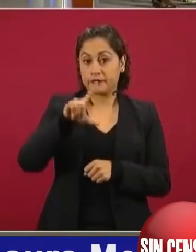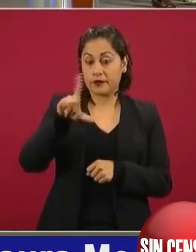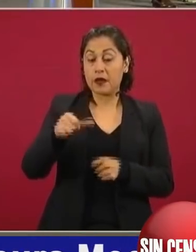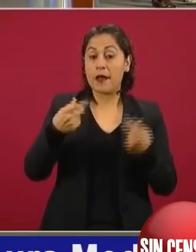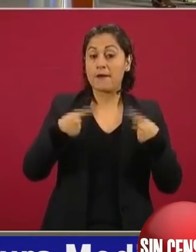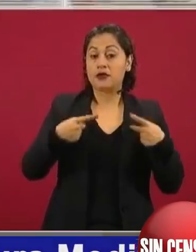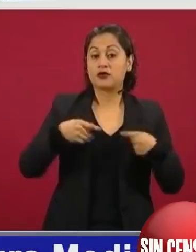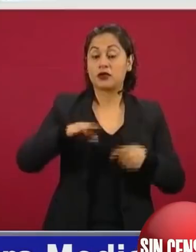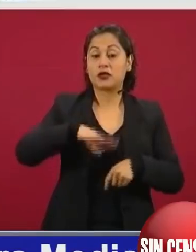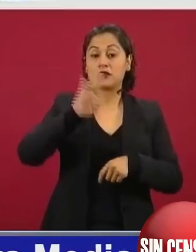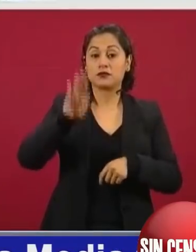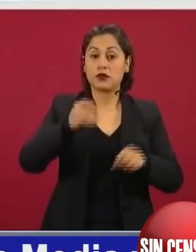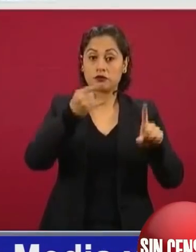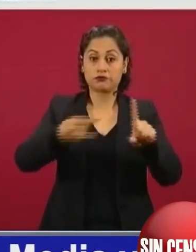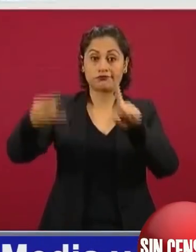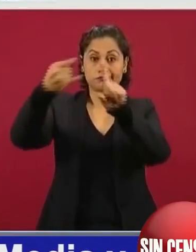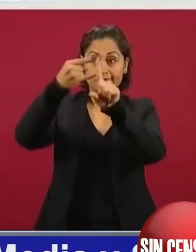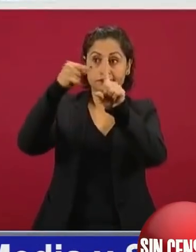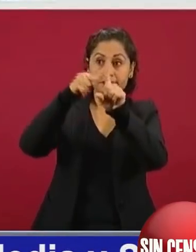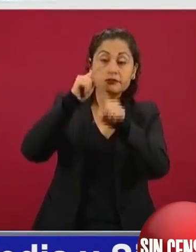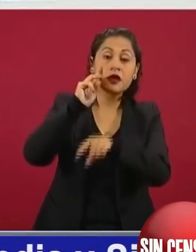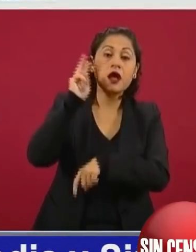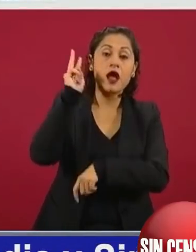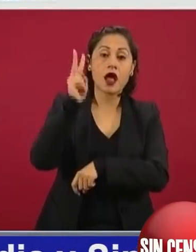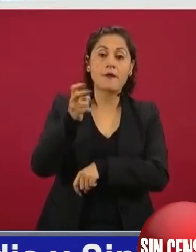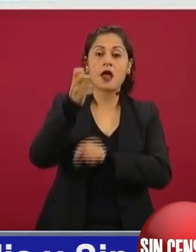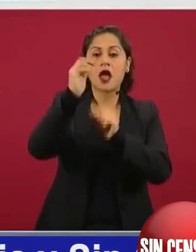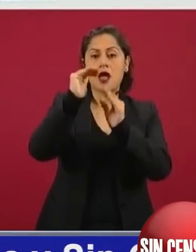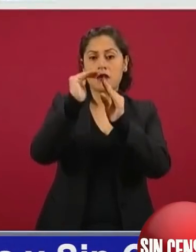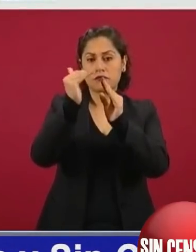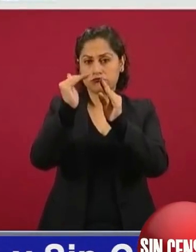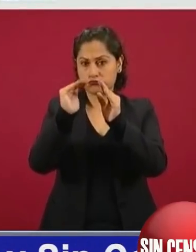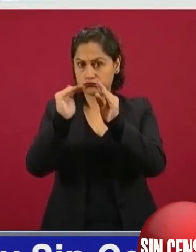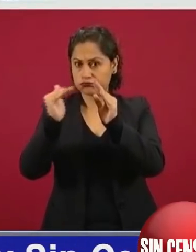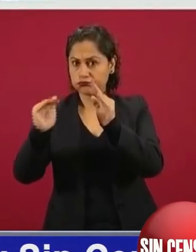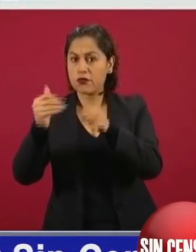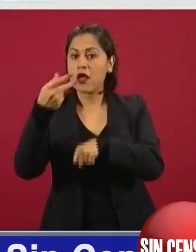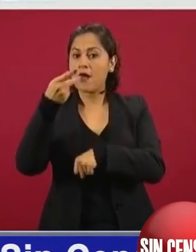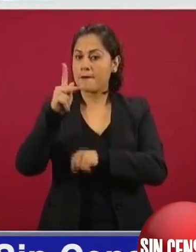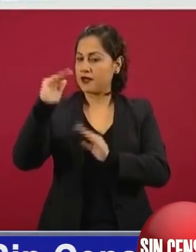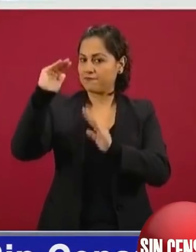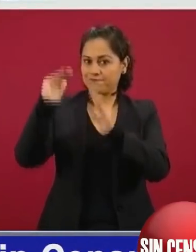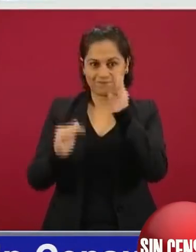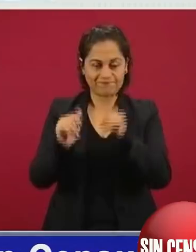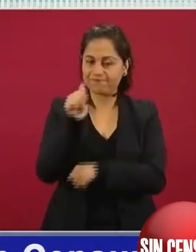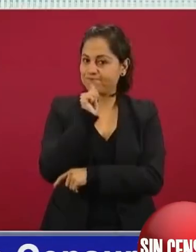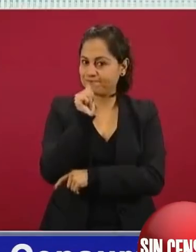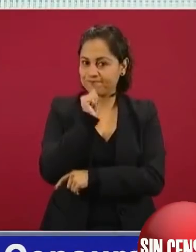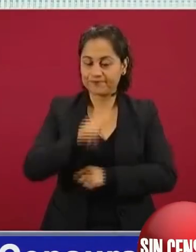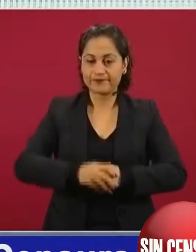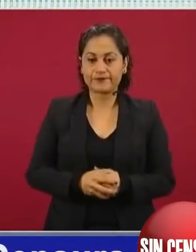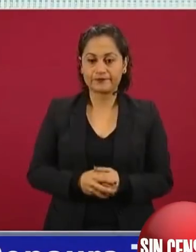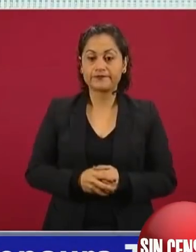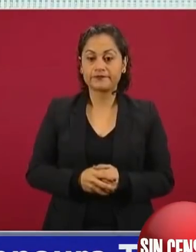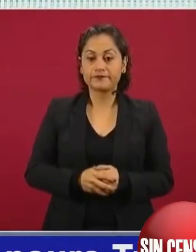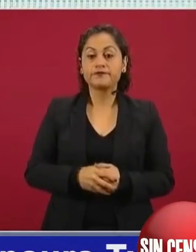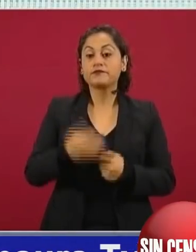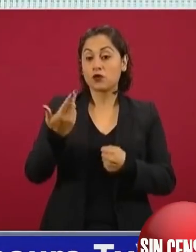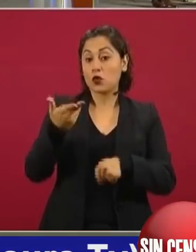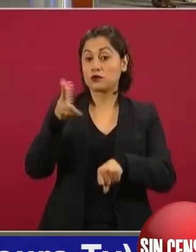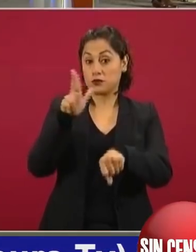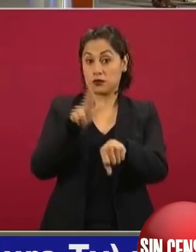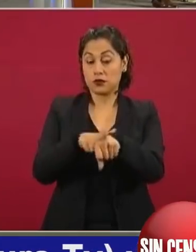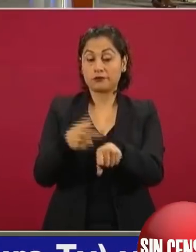la mortalidad con algunas variaciones, pero en general una trayectoria que todavía no entra en una fase de descenso. La siguiente, y vemos